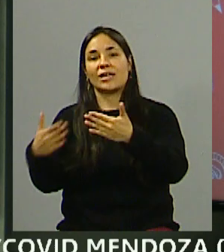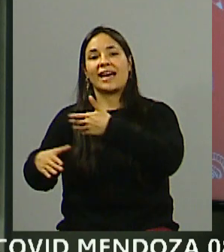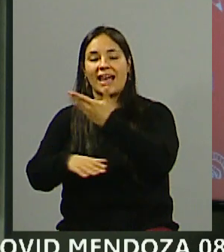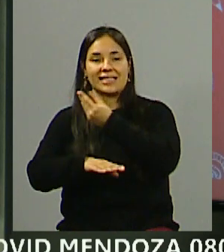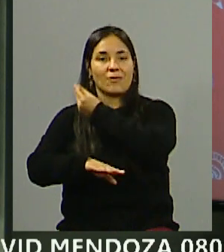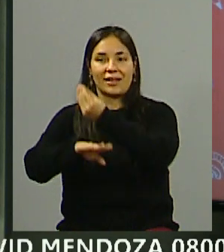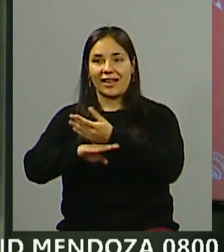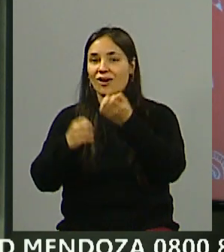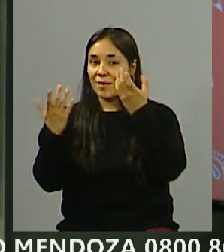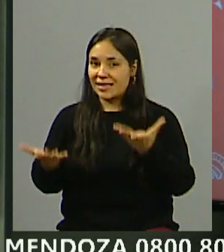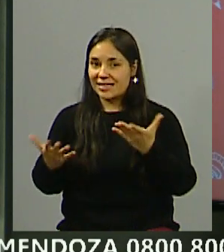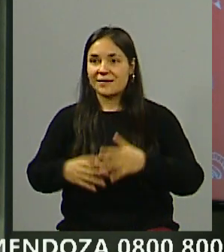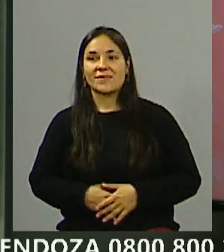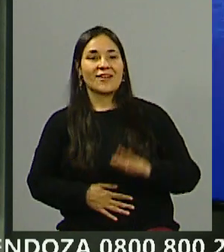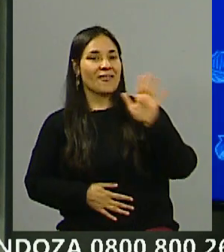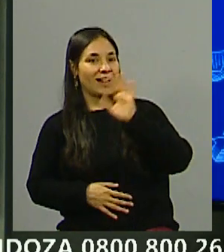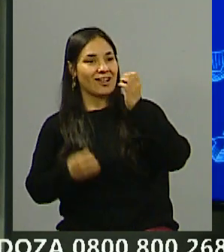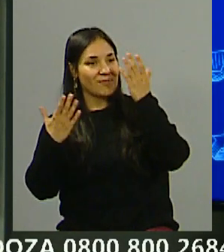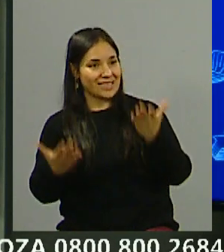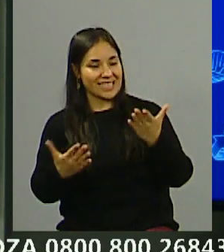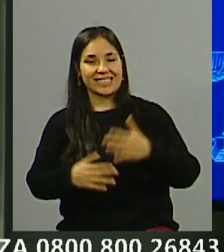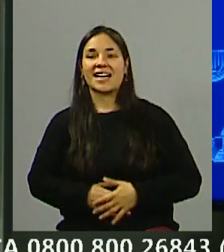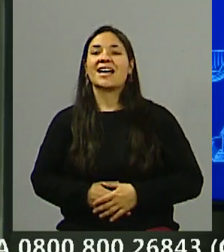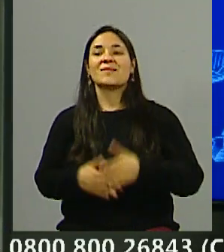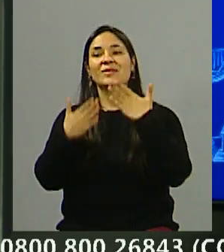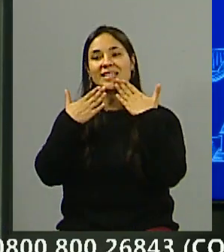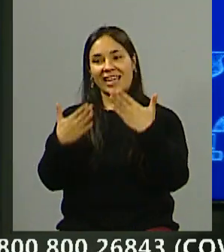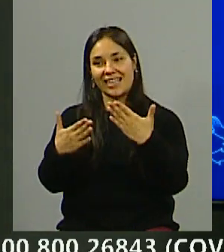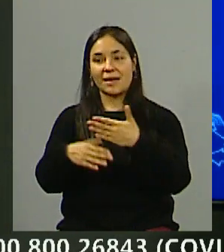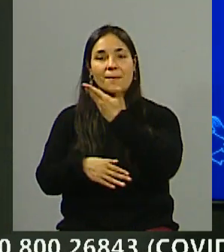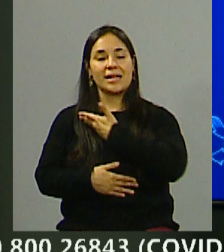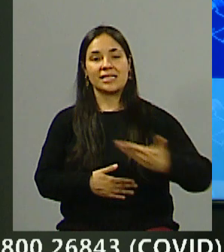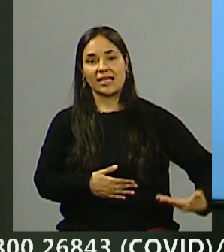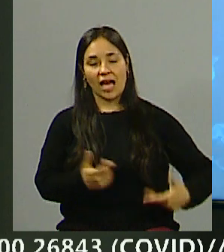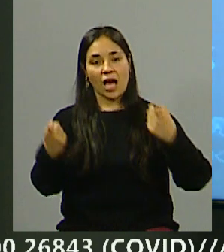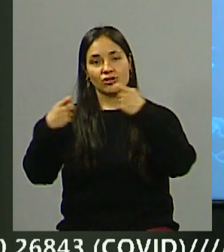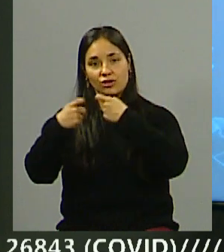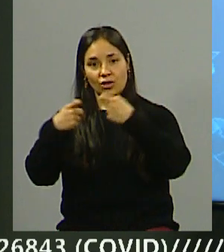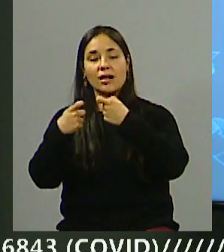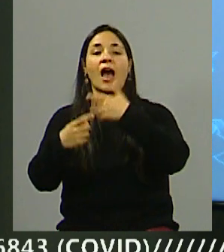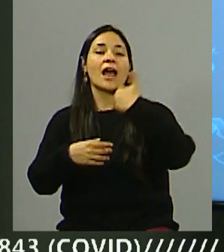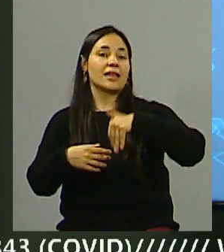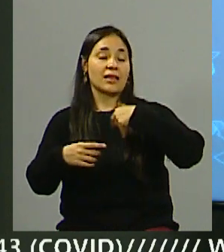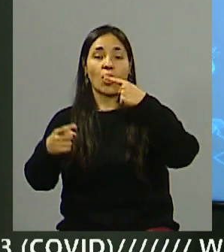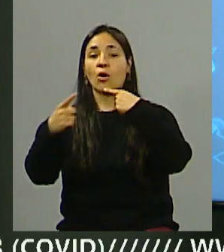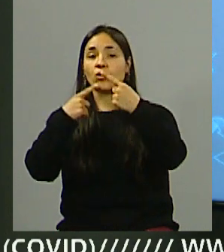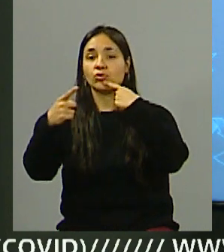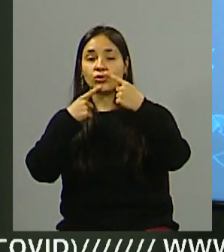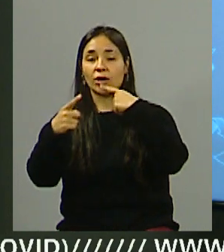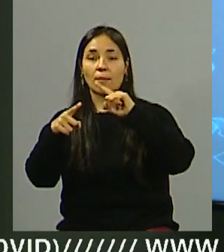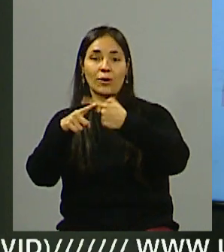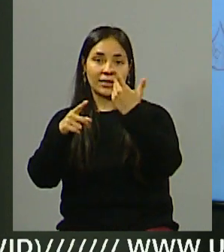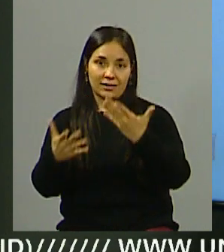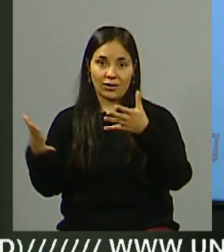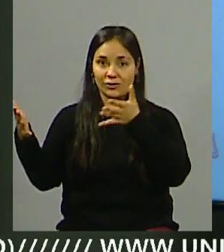estás, Maximiliano? ¿Qué tal, Laura? ¿Cómo estás? Bueno, muchas gracias. Presidente de la Asociación Argentina de Consultores Políticos, por eso te hemos